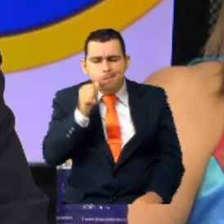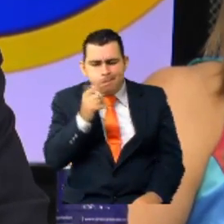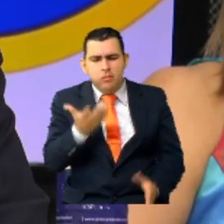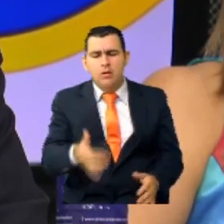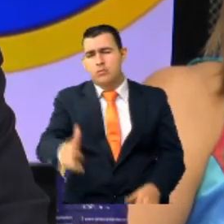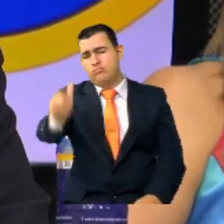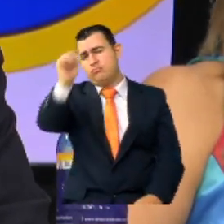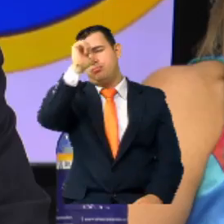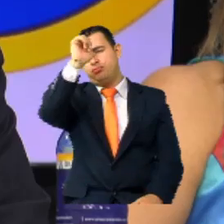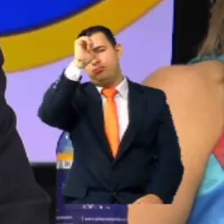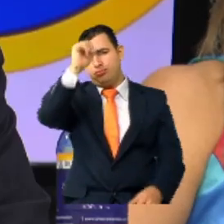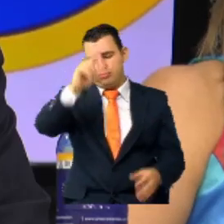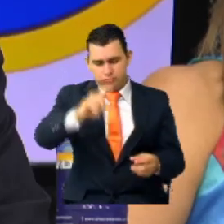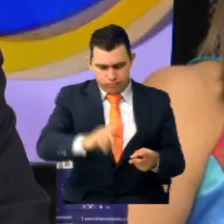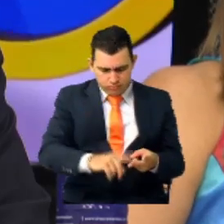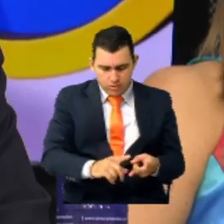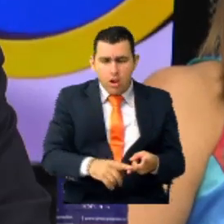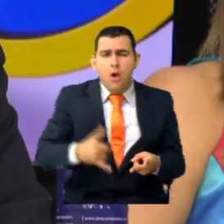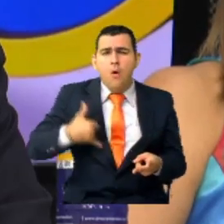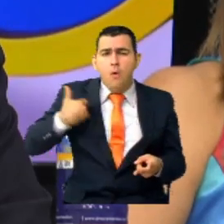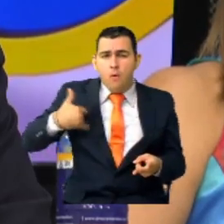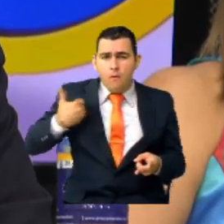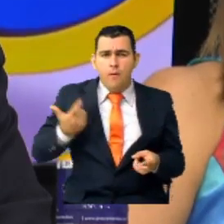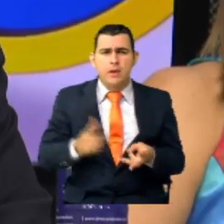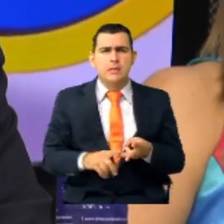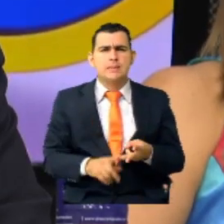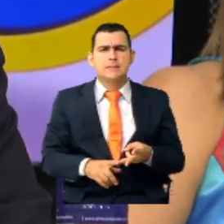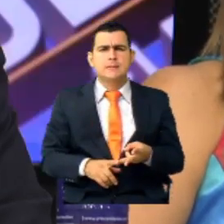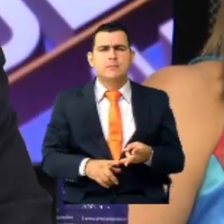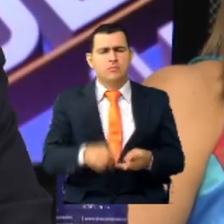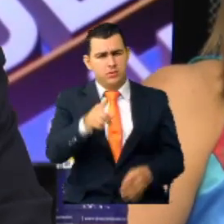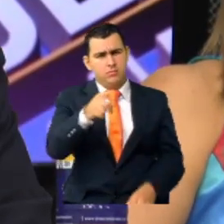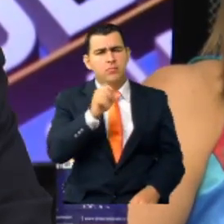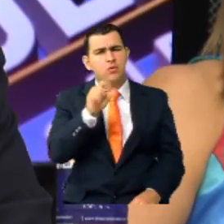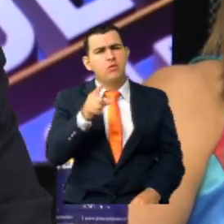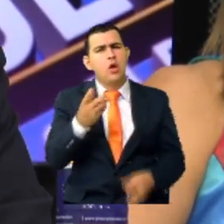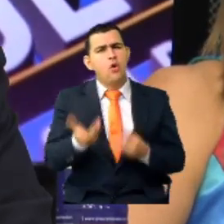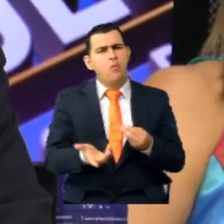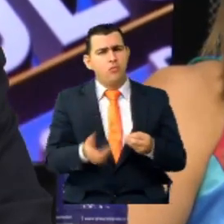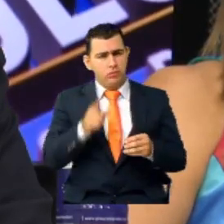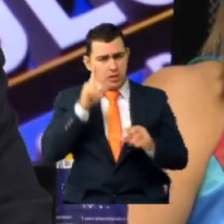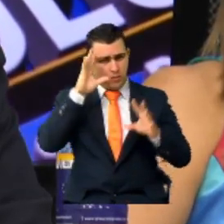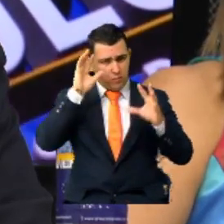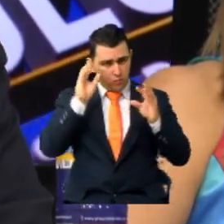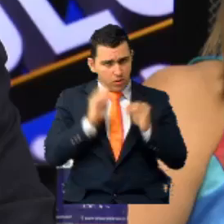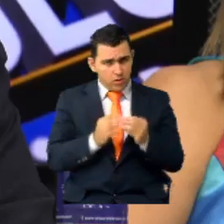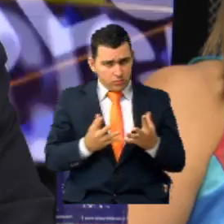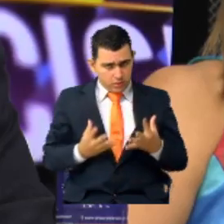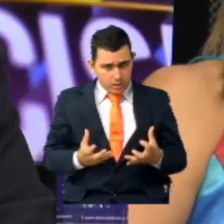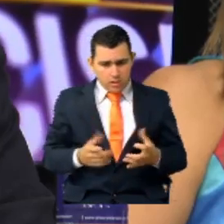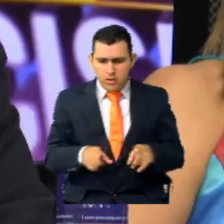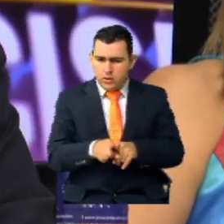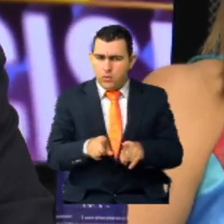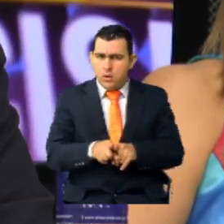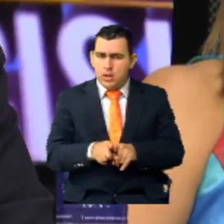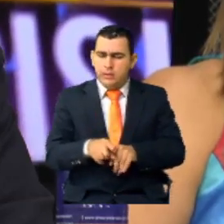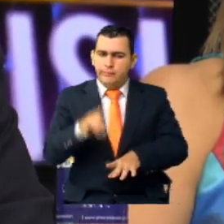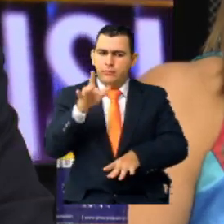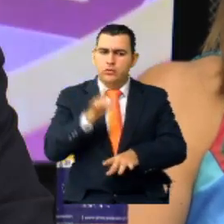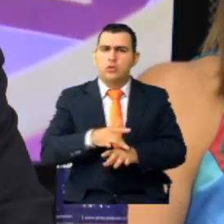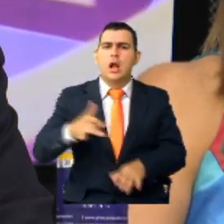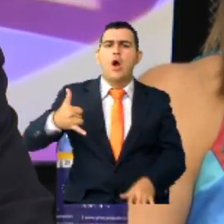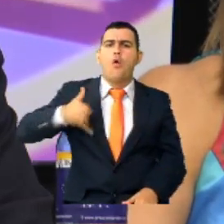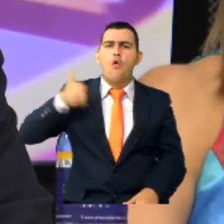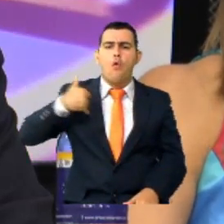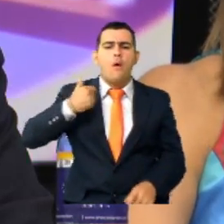y alucinógenos a temprana edad. La pregunta es, ¿estaría usted en la disposición de establecer un toque de queda para menores de